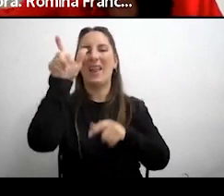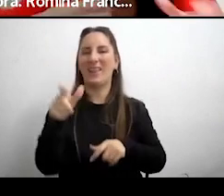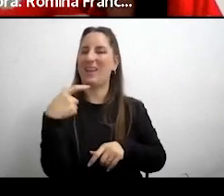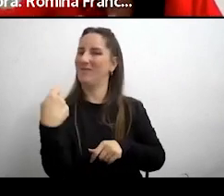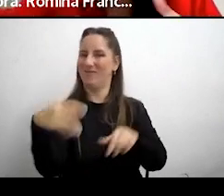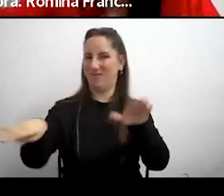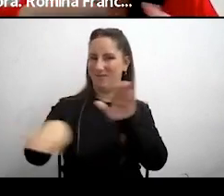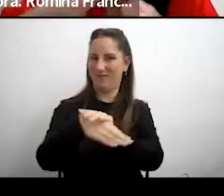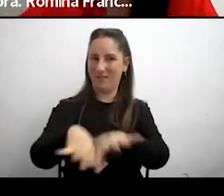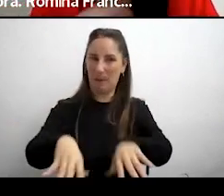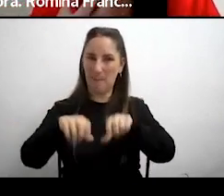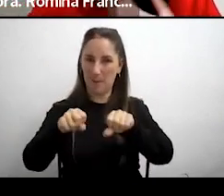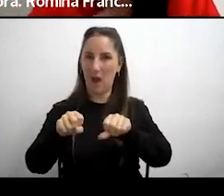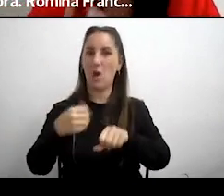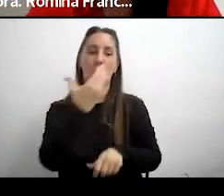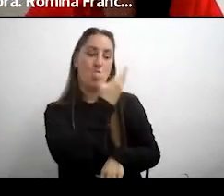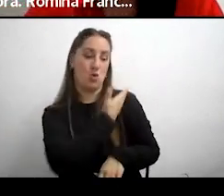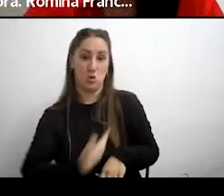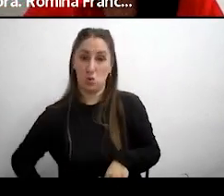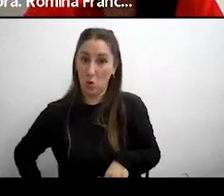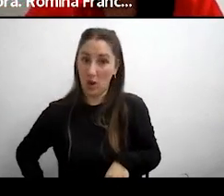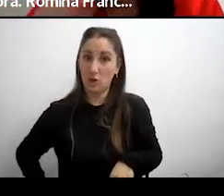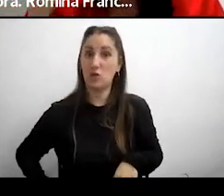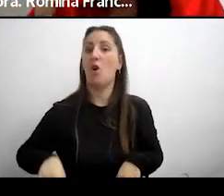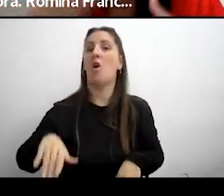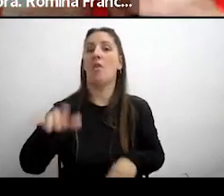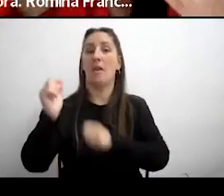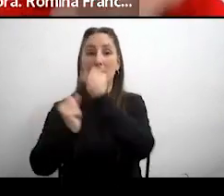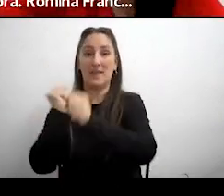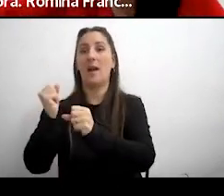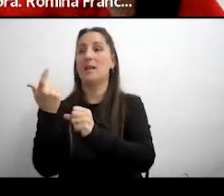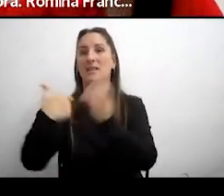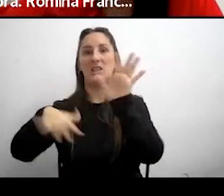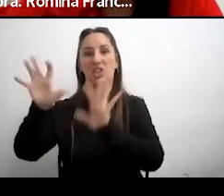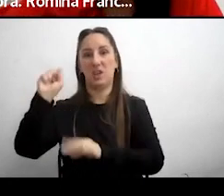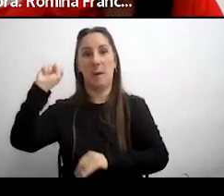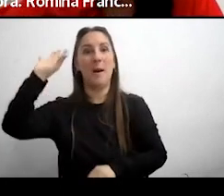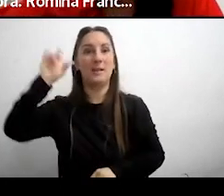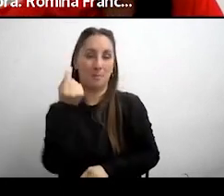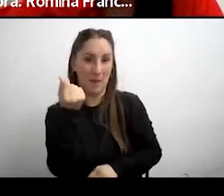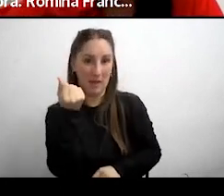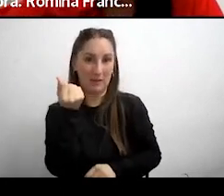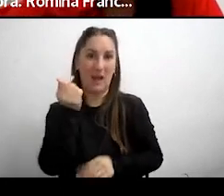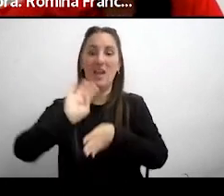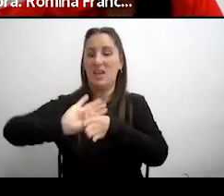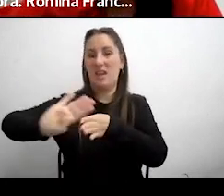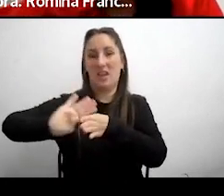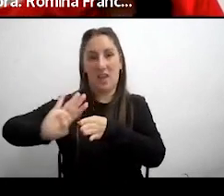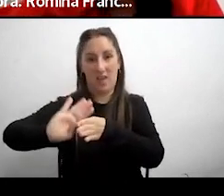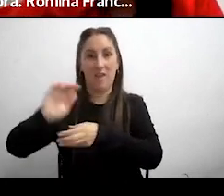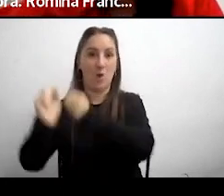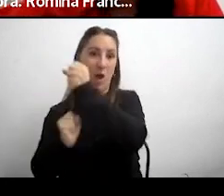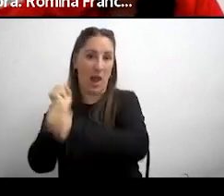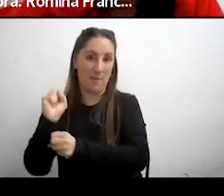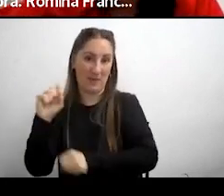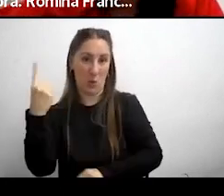que el empresario se haya llevado más plata de su unipersonal y le quede como debiendo a la explotación unipersonal, que